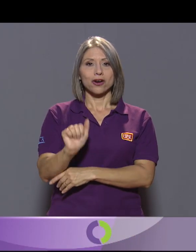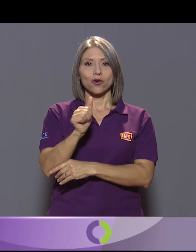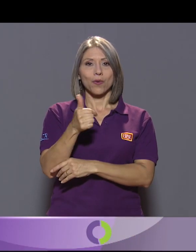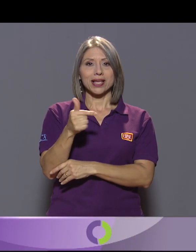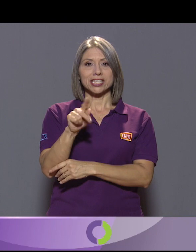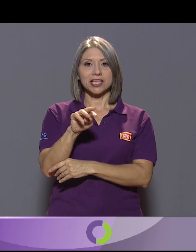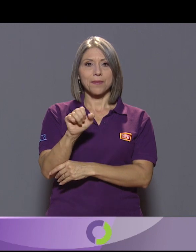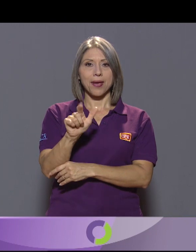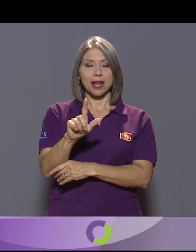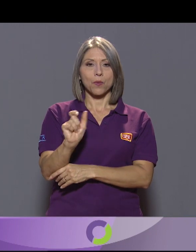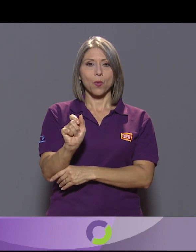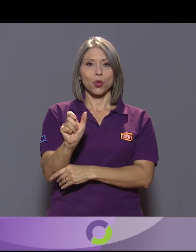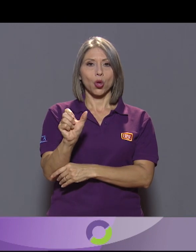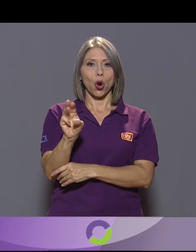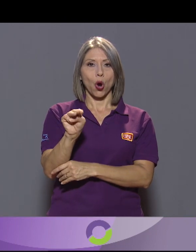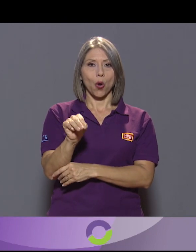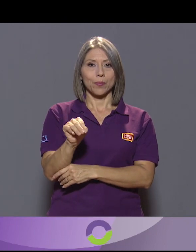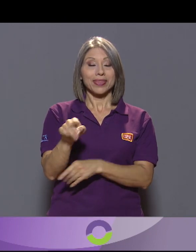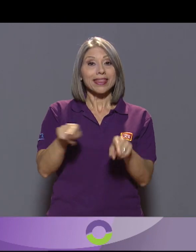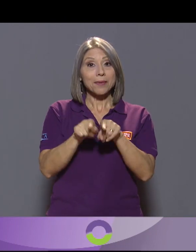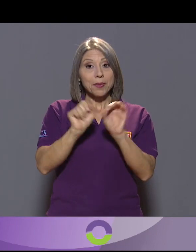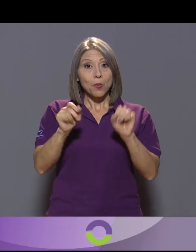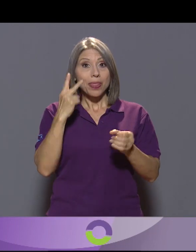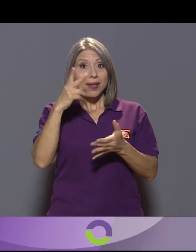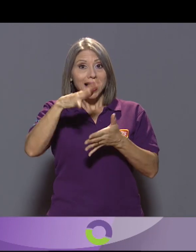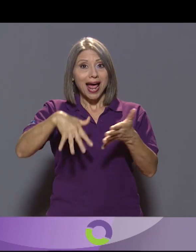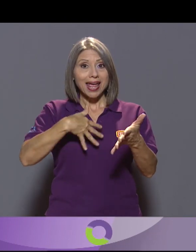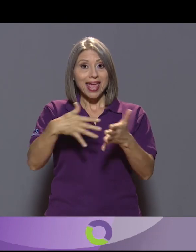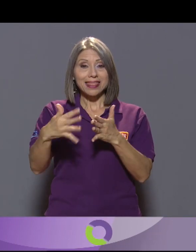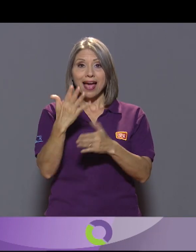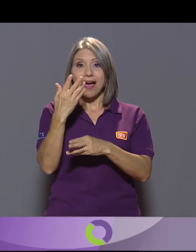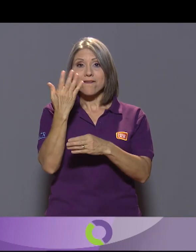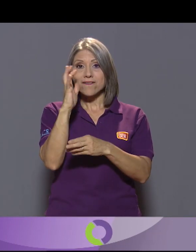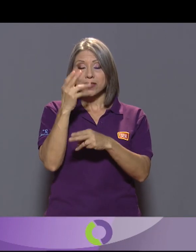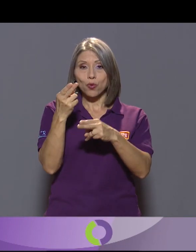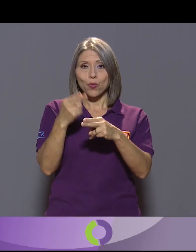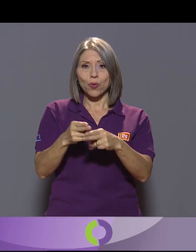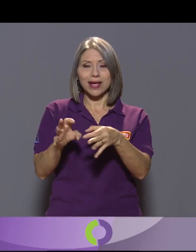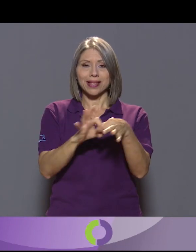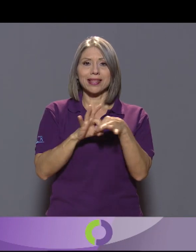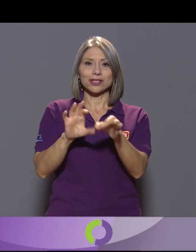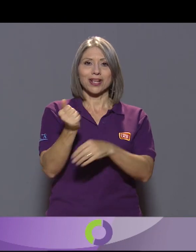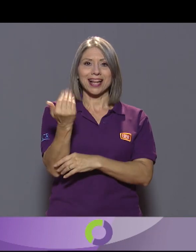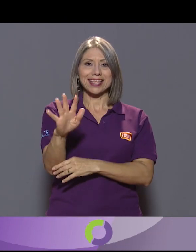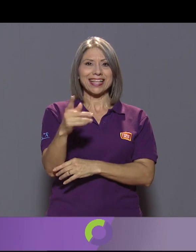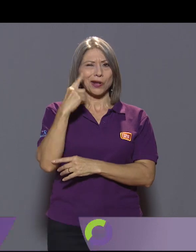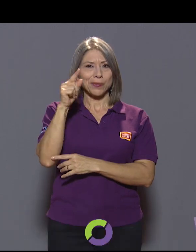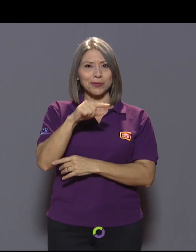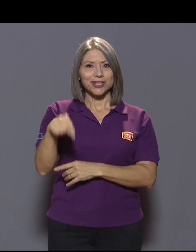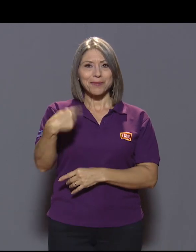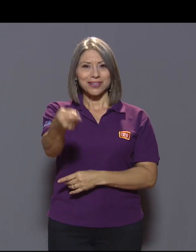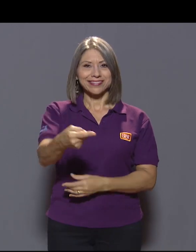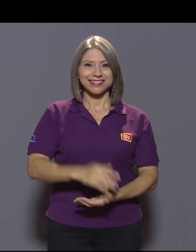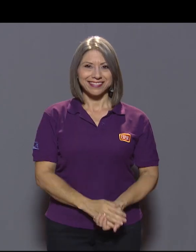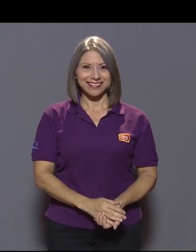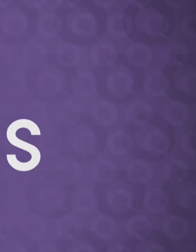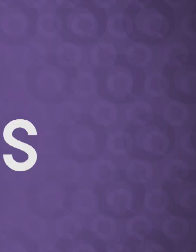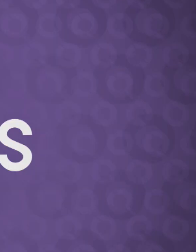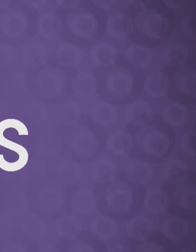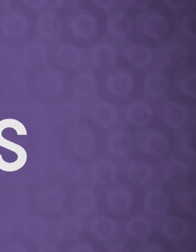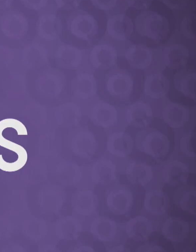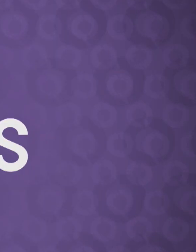gmail punto com. También puede repasar esta agenda visitándonos en Facebook como Nexus Canal 15. Nos vemos la próxima semana.